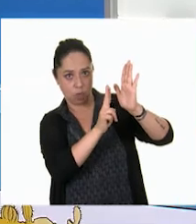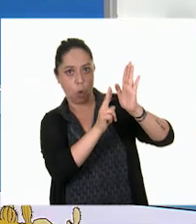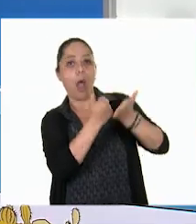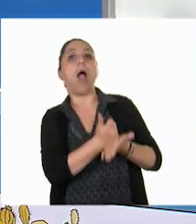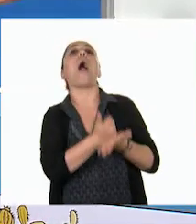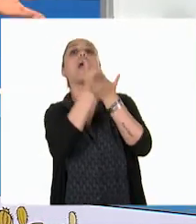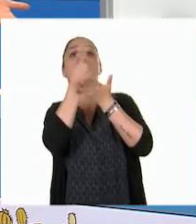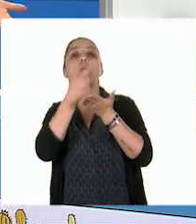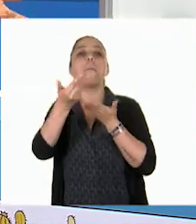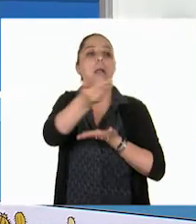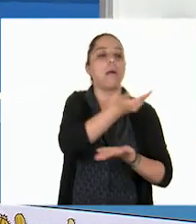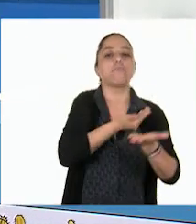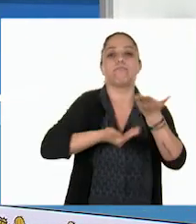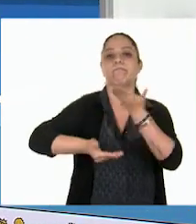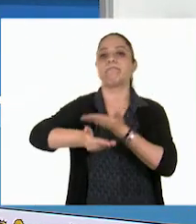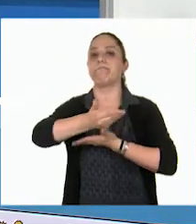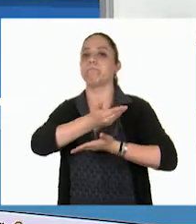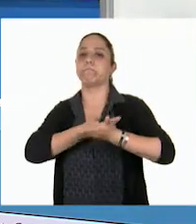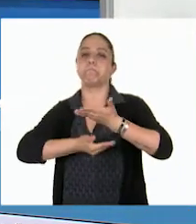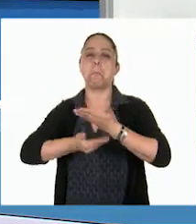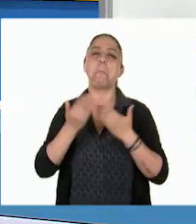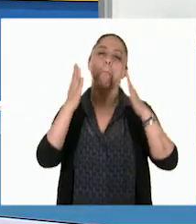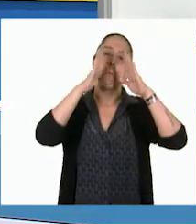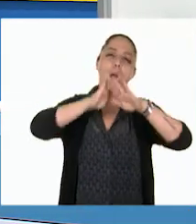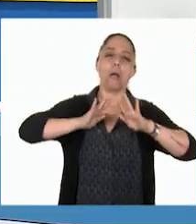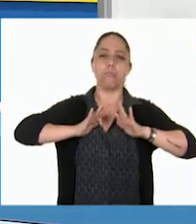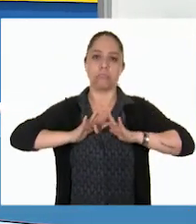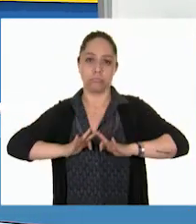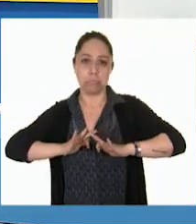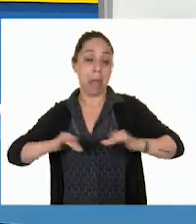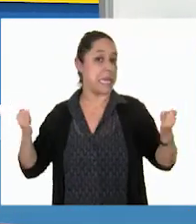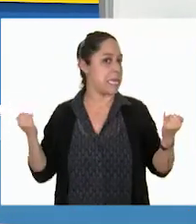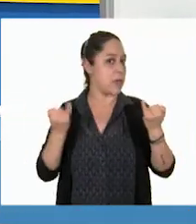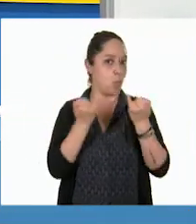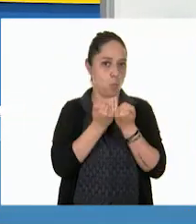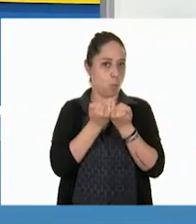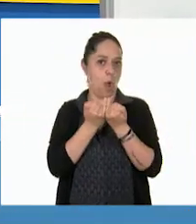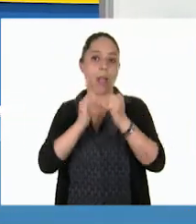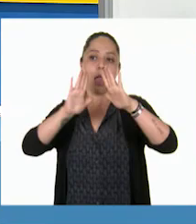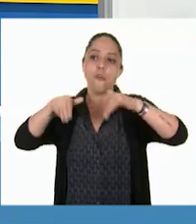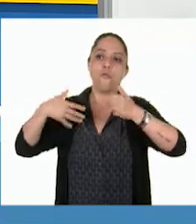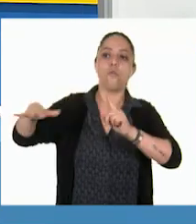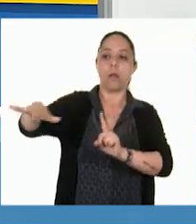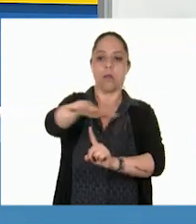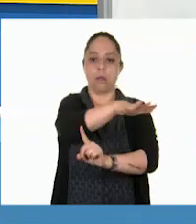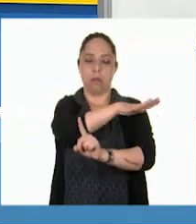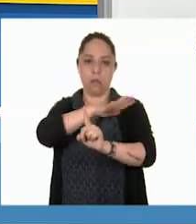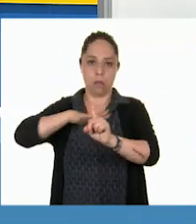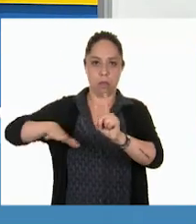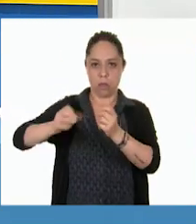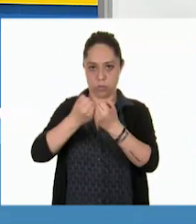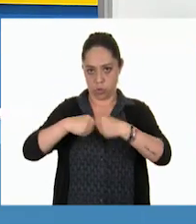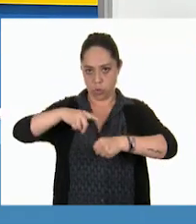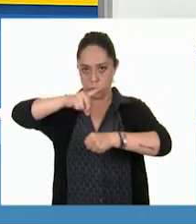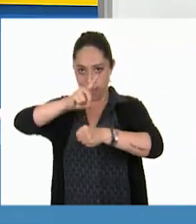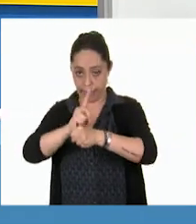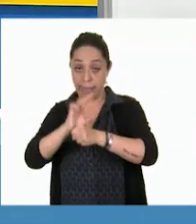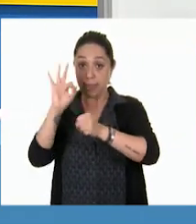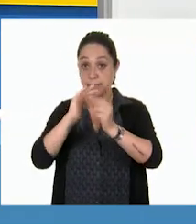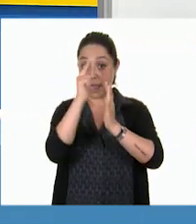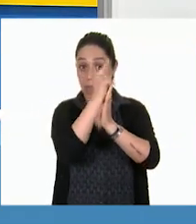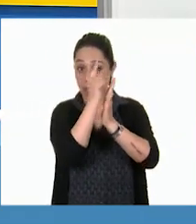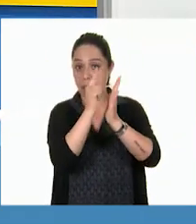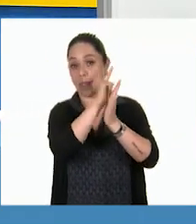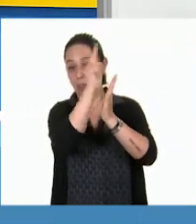armónico y pacífico en casa. Lo mismo sucede en la sociedad. Si respetamos las leyes, lograremos llevar una